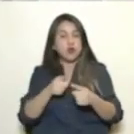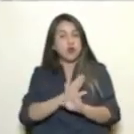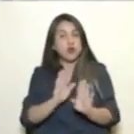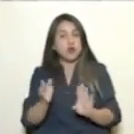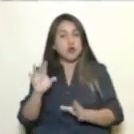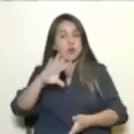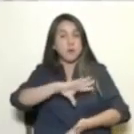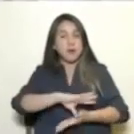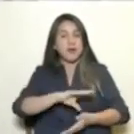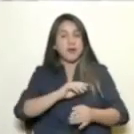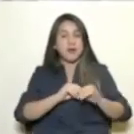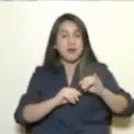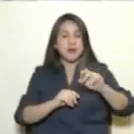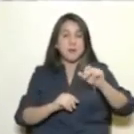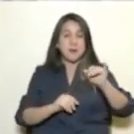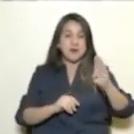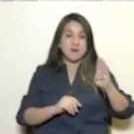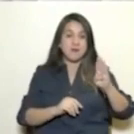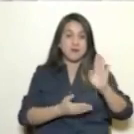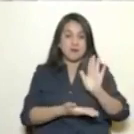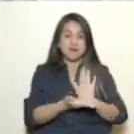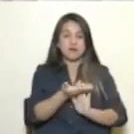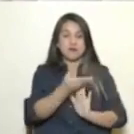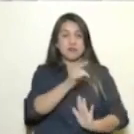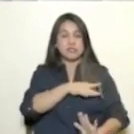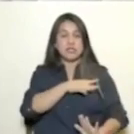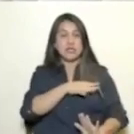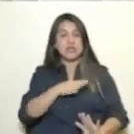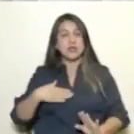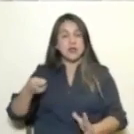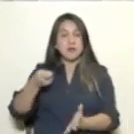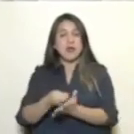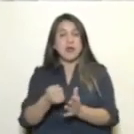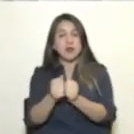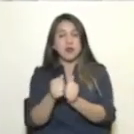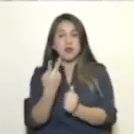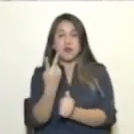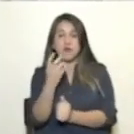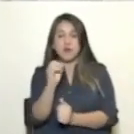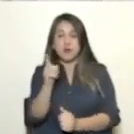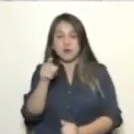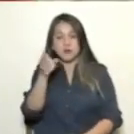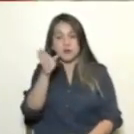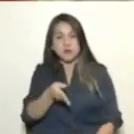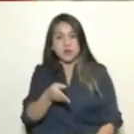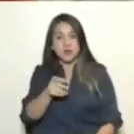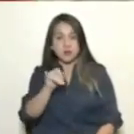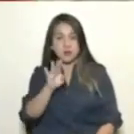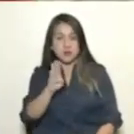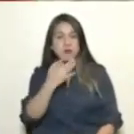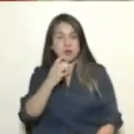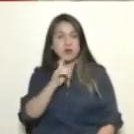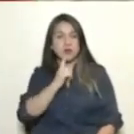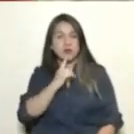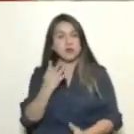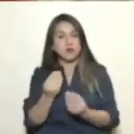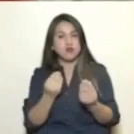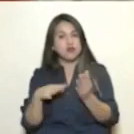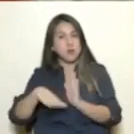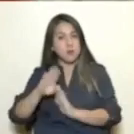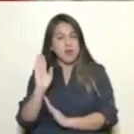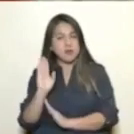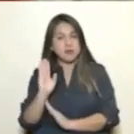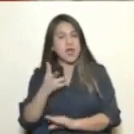que tenga el ingreso per cápita de Chile que pretenda financiarse con el 20% del producto, o sea, porque lo tiene mucho más. Ahí habría que